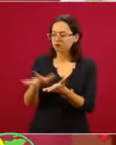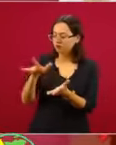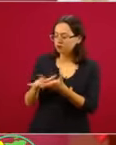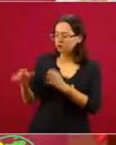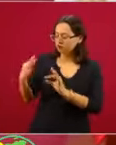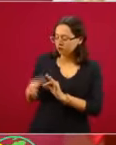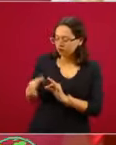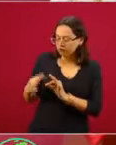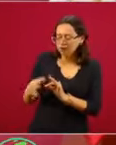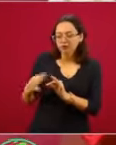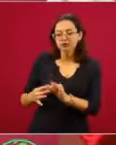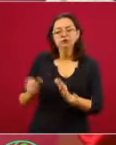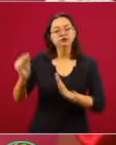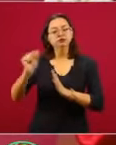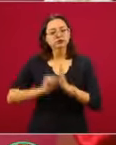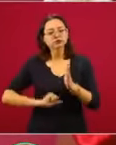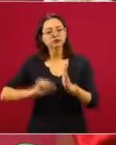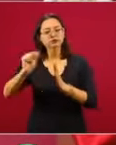Cada mes